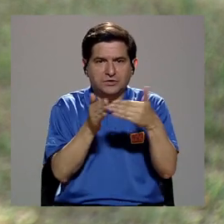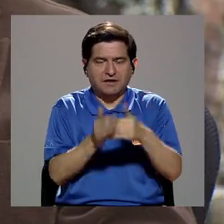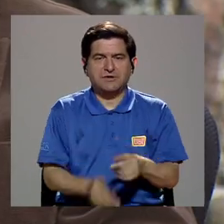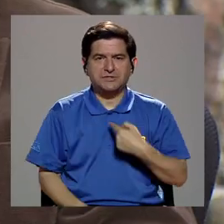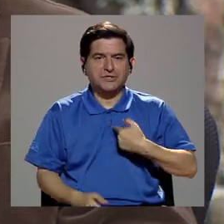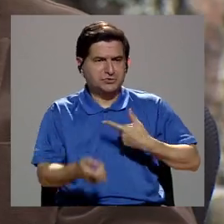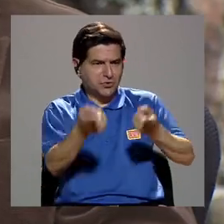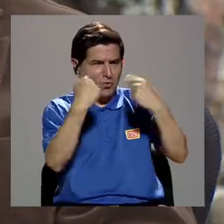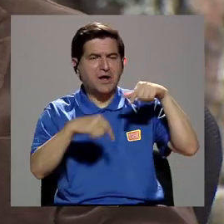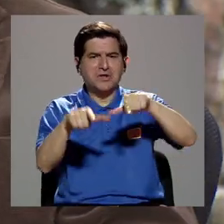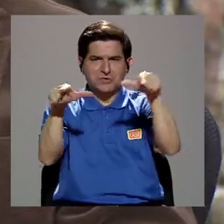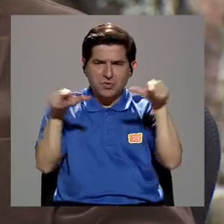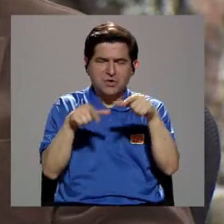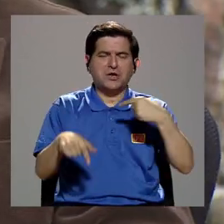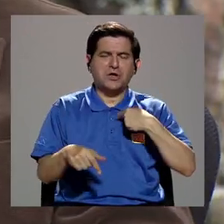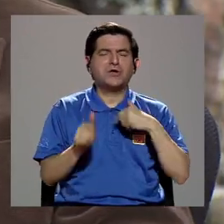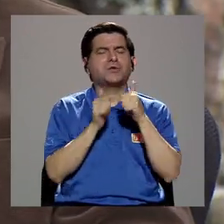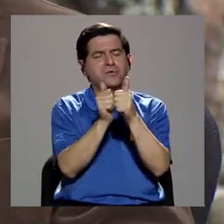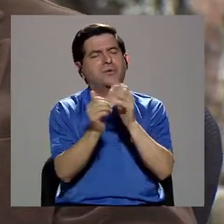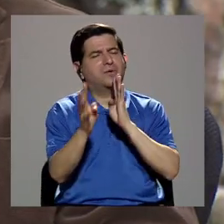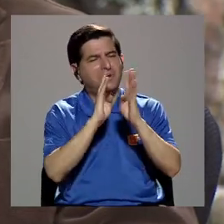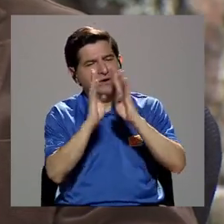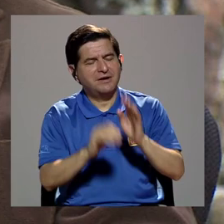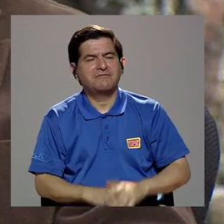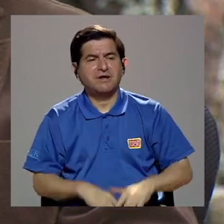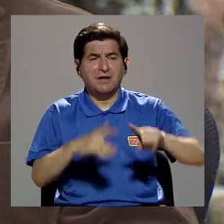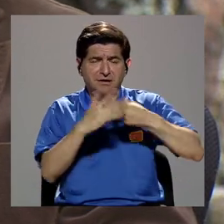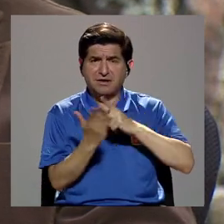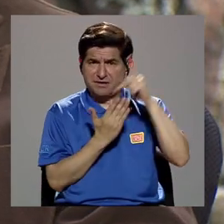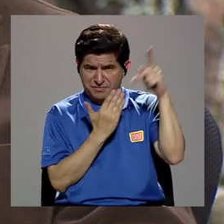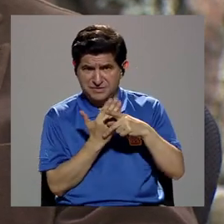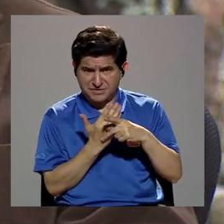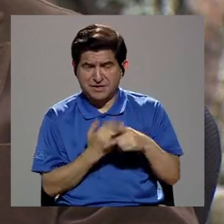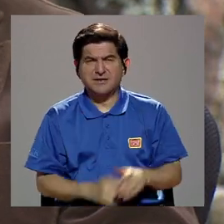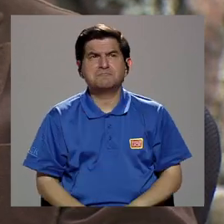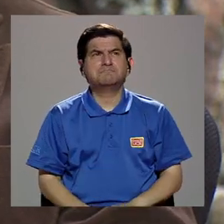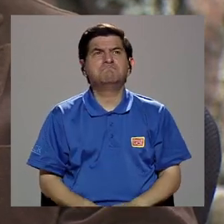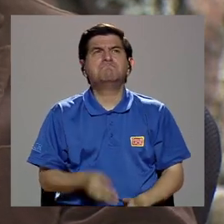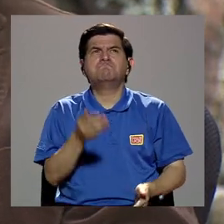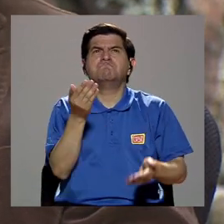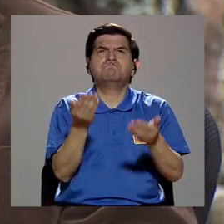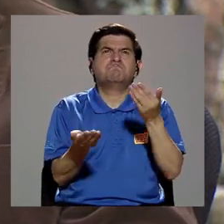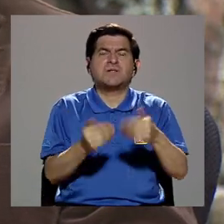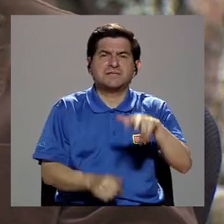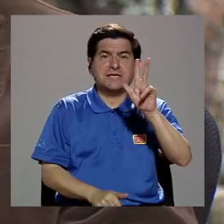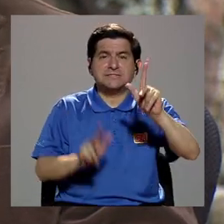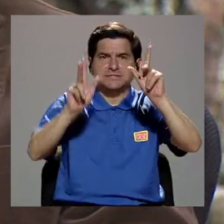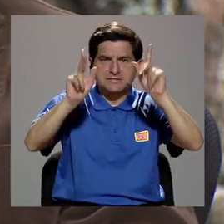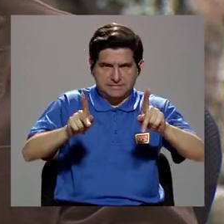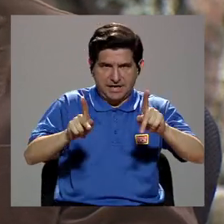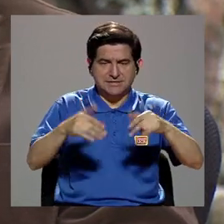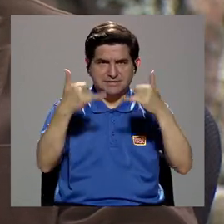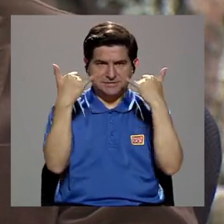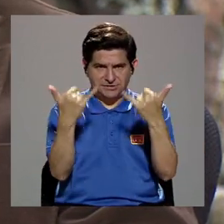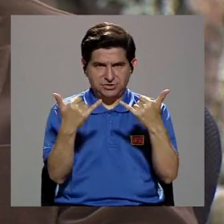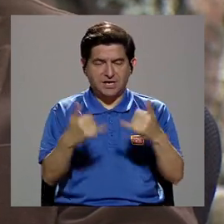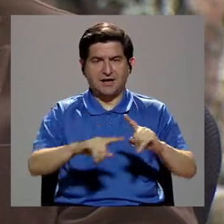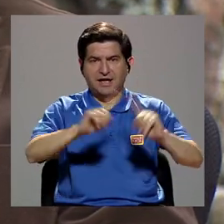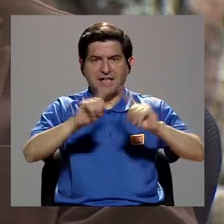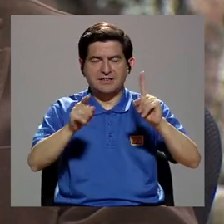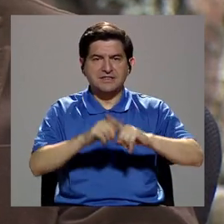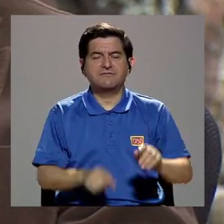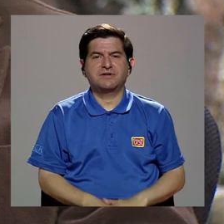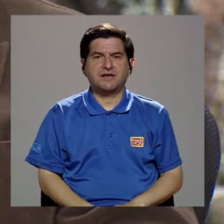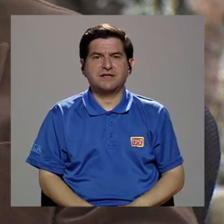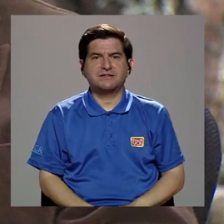desde que llegué a este lugar y me estuve con usted conversando y empezamos el programa, por lo menos hay 3 personas que han llegado